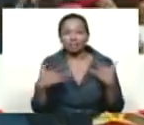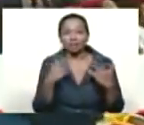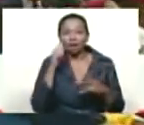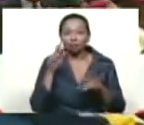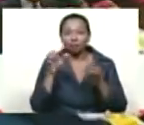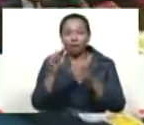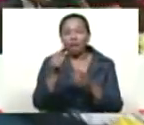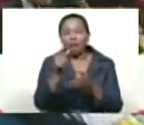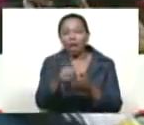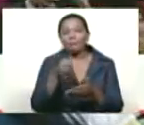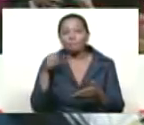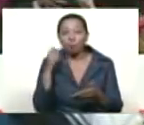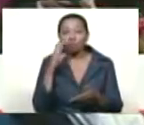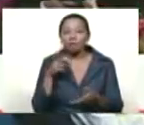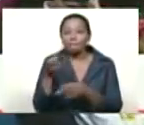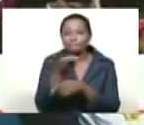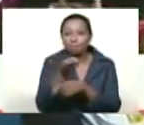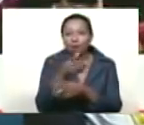la pasan buscando.